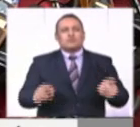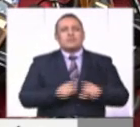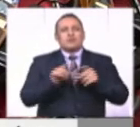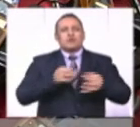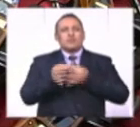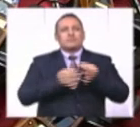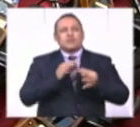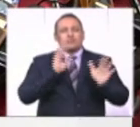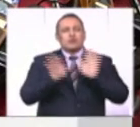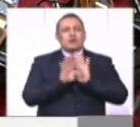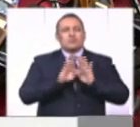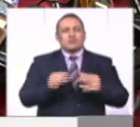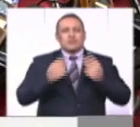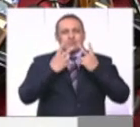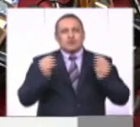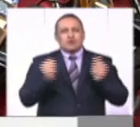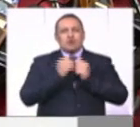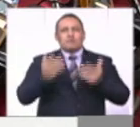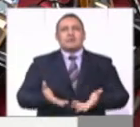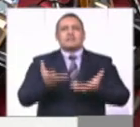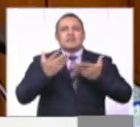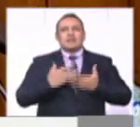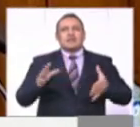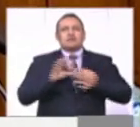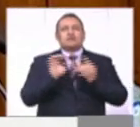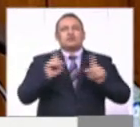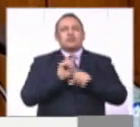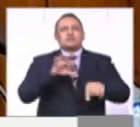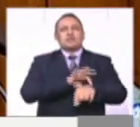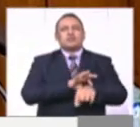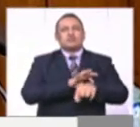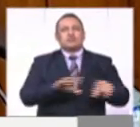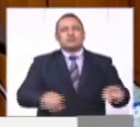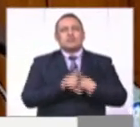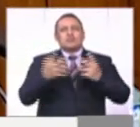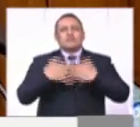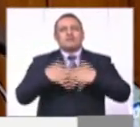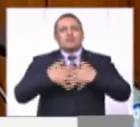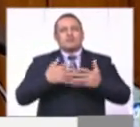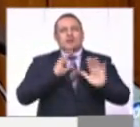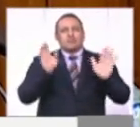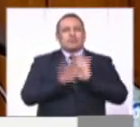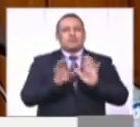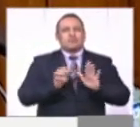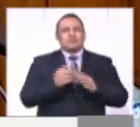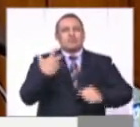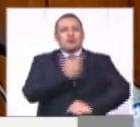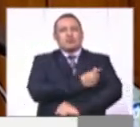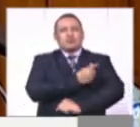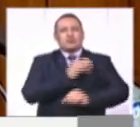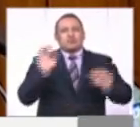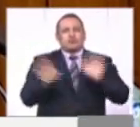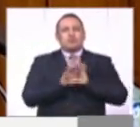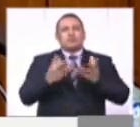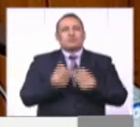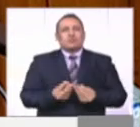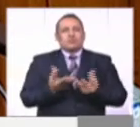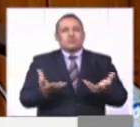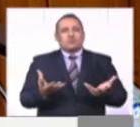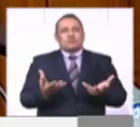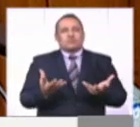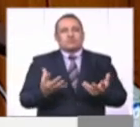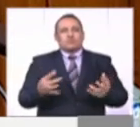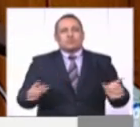como si a m me ven que me pon relaciones no en salud sino en fábrica de vacuna es muy reducido